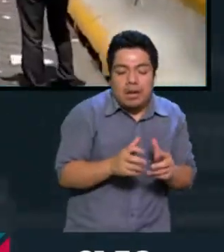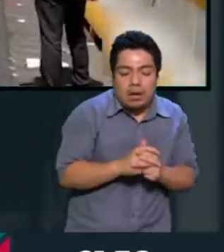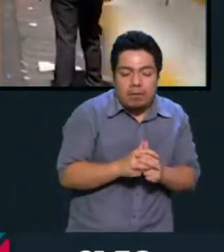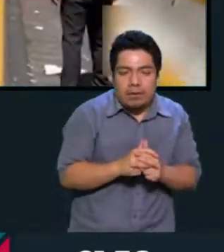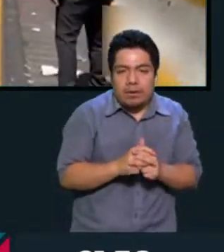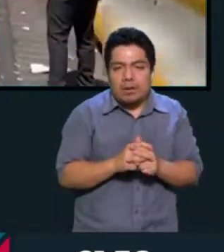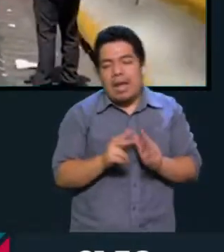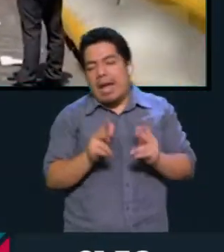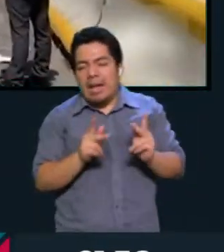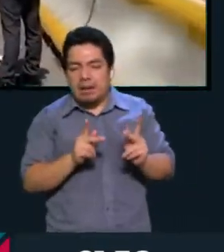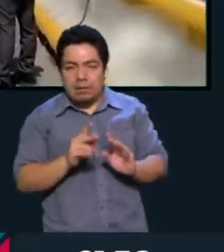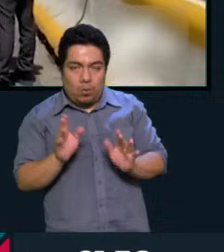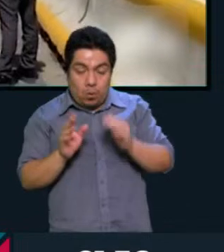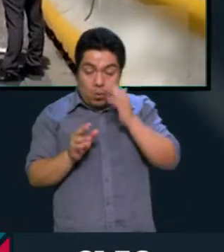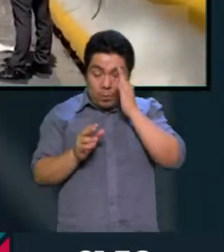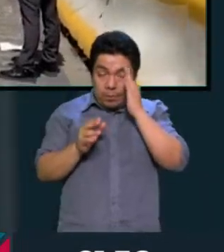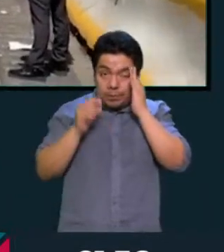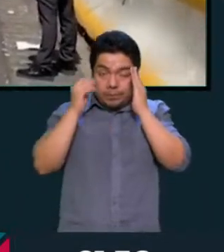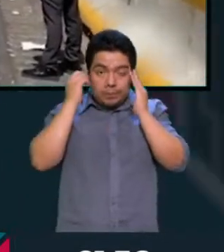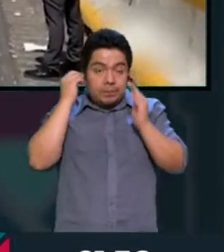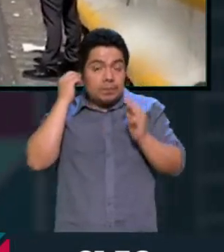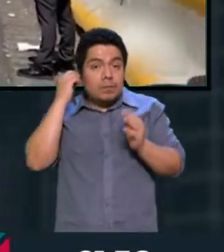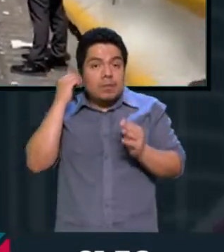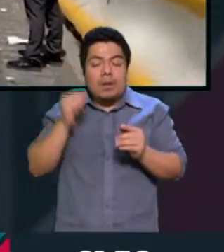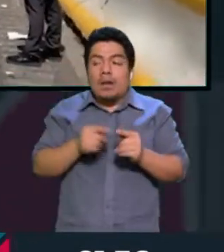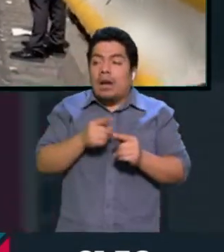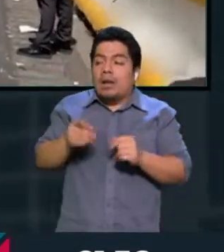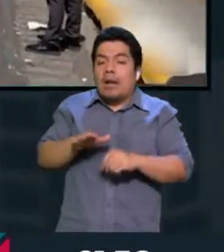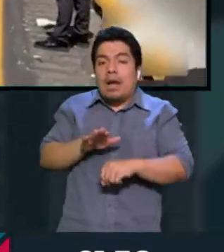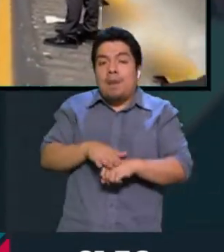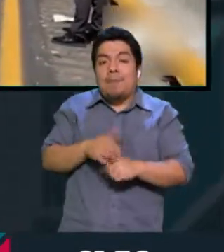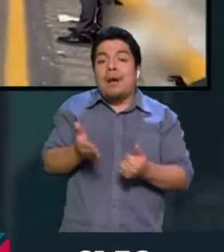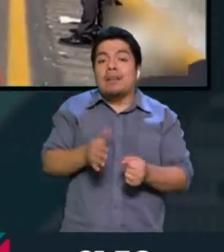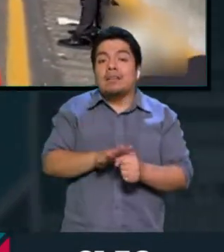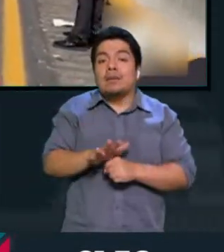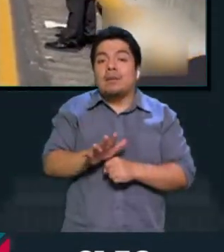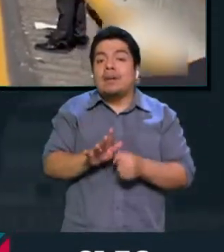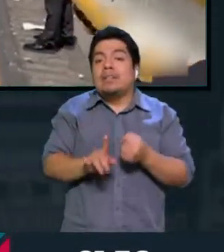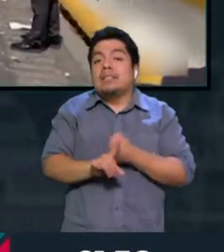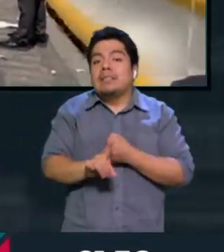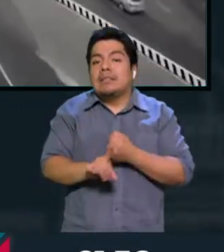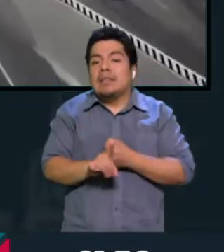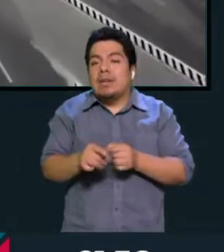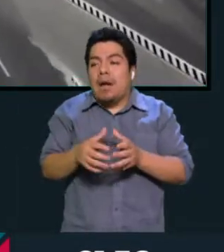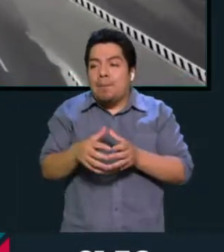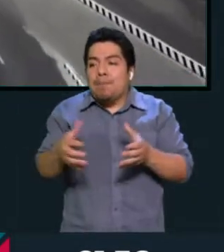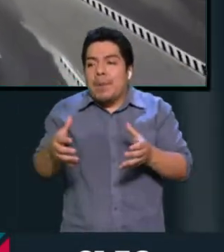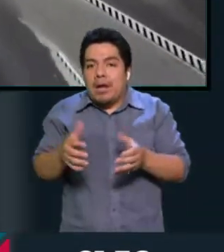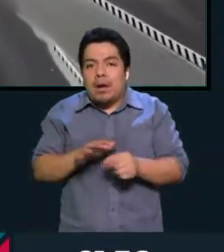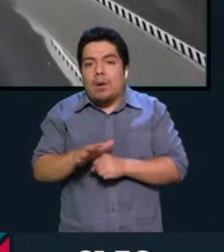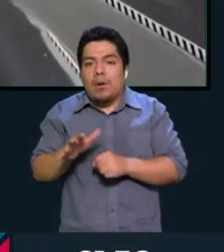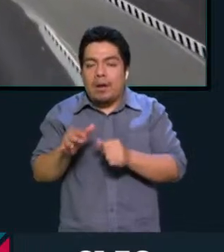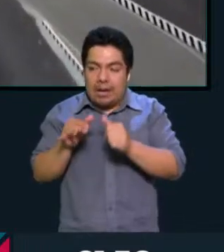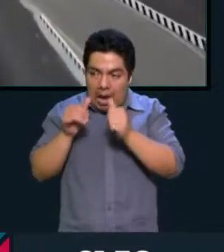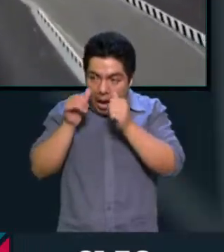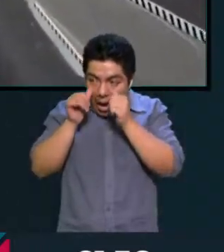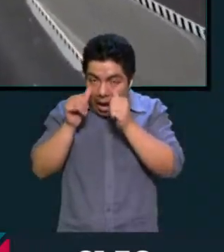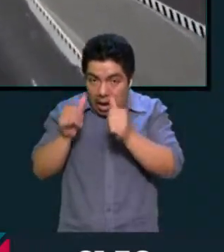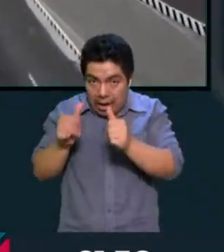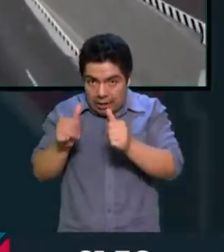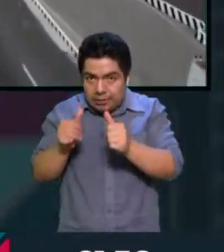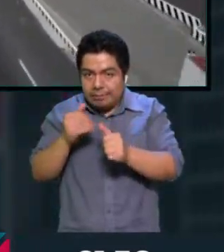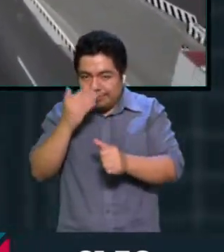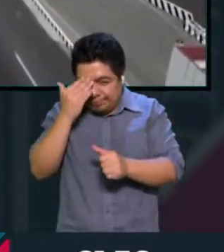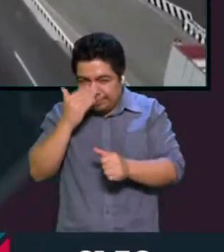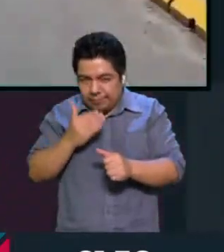ya negocio. O sea, ¿qué más está atrás de eso? Y ahí es donde la dejo yo. Estemos atentos a que eso que